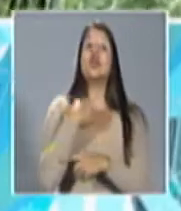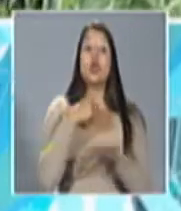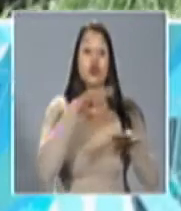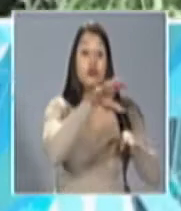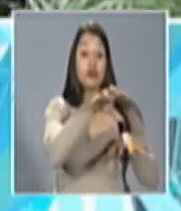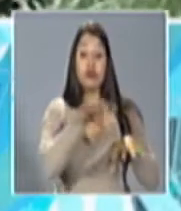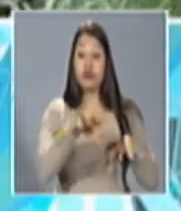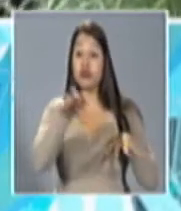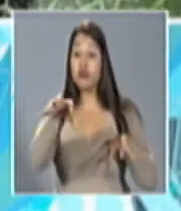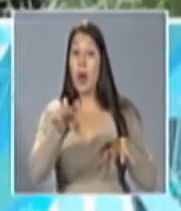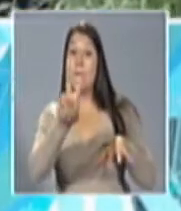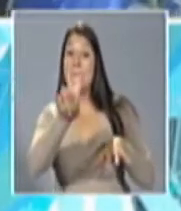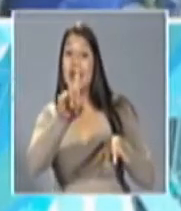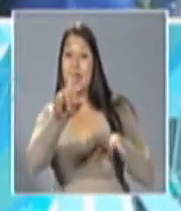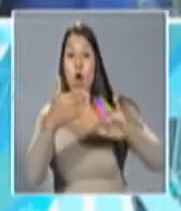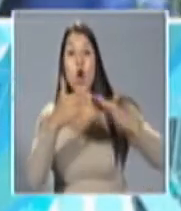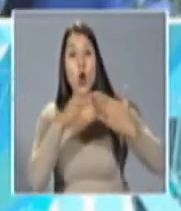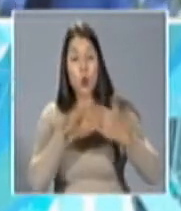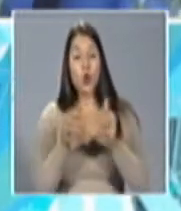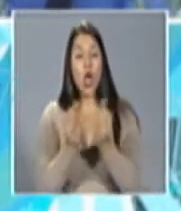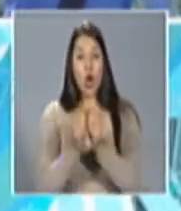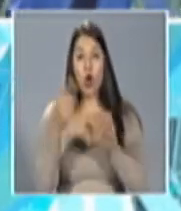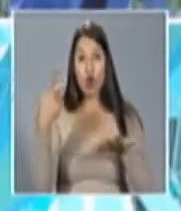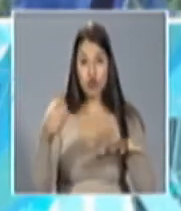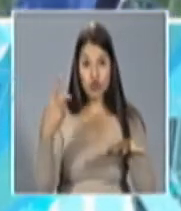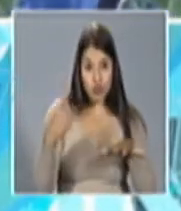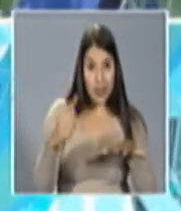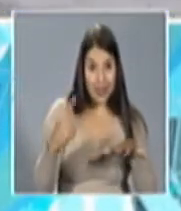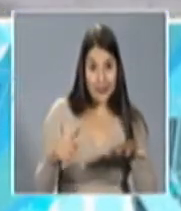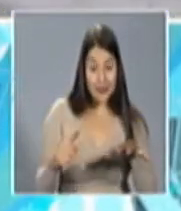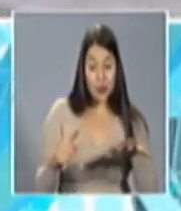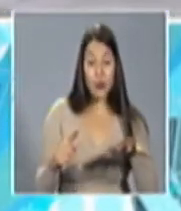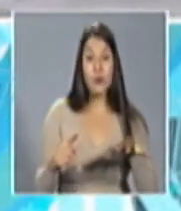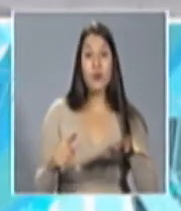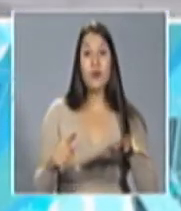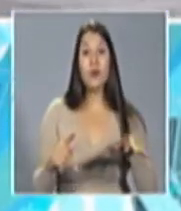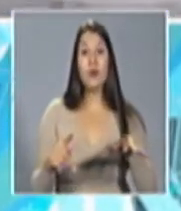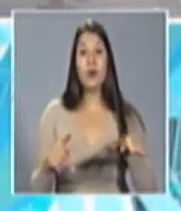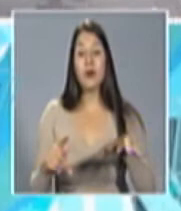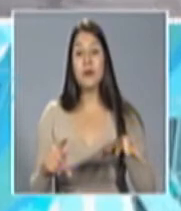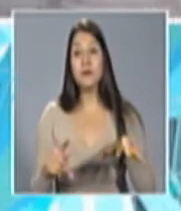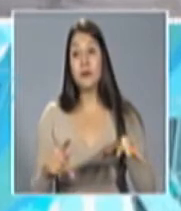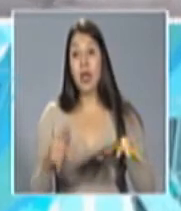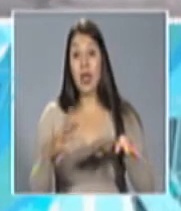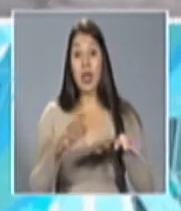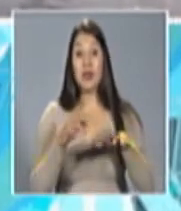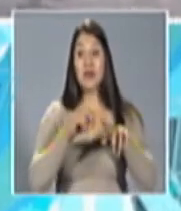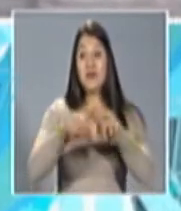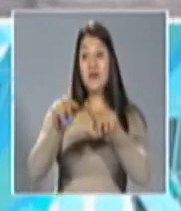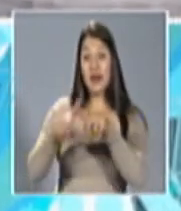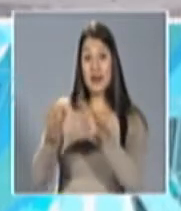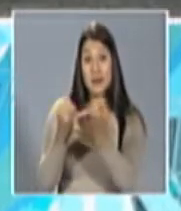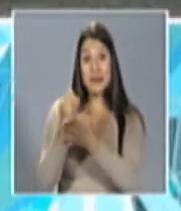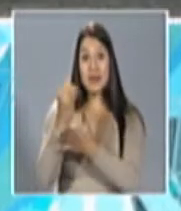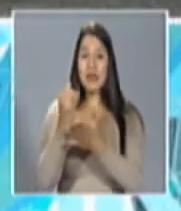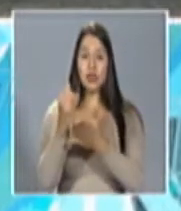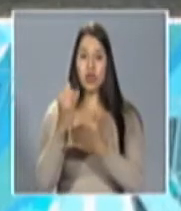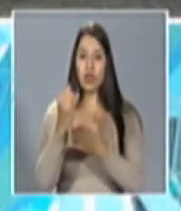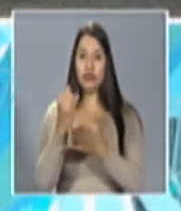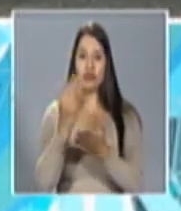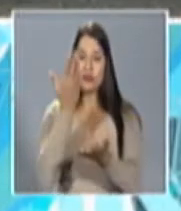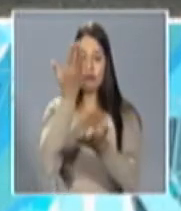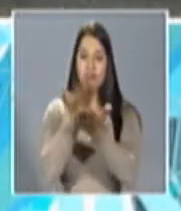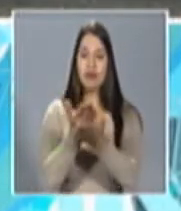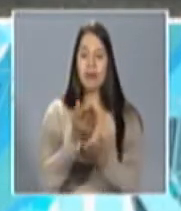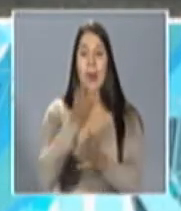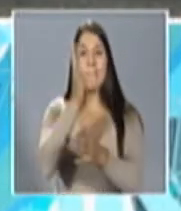comunidades que coinciden prácticamente con el estudio del ICD y el Estado de la Nación, o sea, hay una correlación entre uno y otro, ahí es donde uno podría